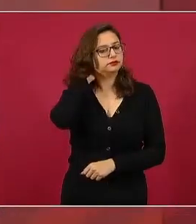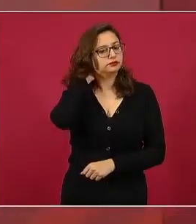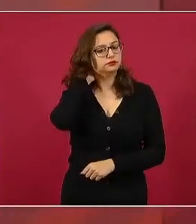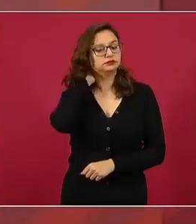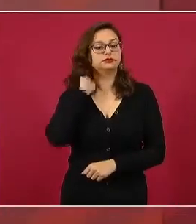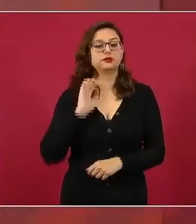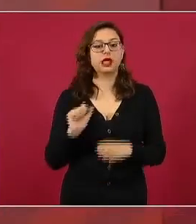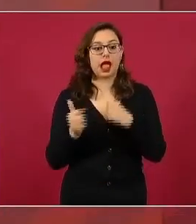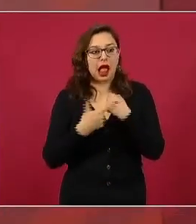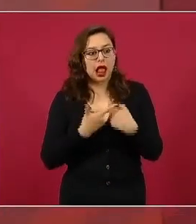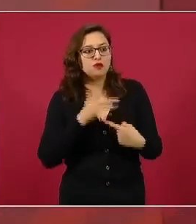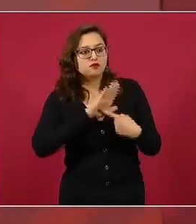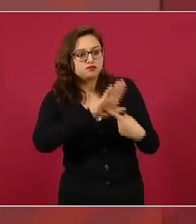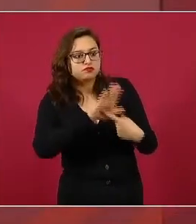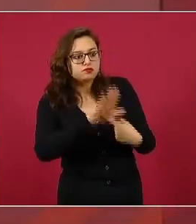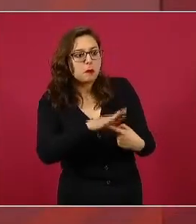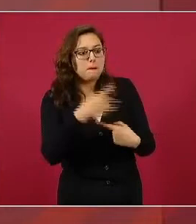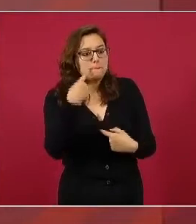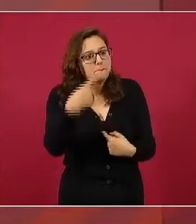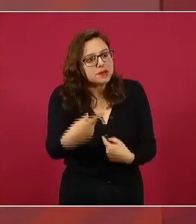entren en razón.